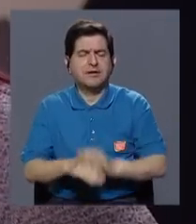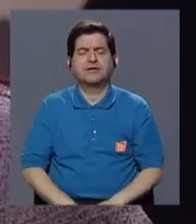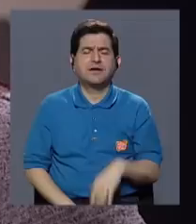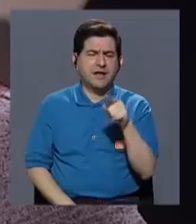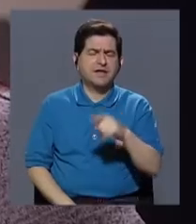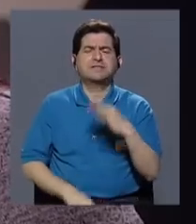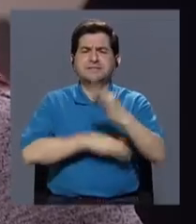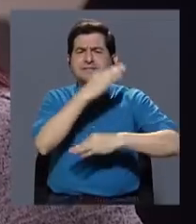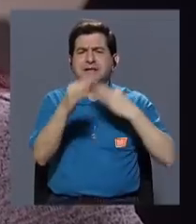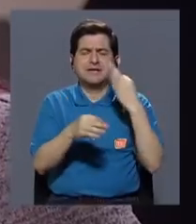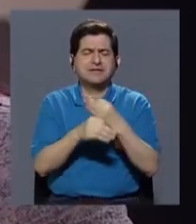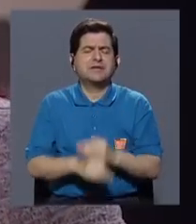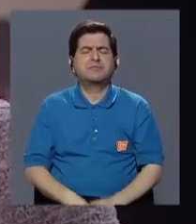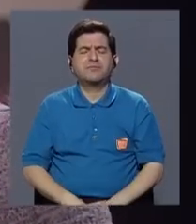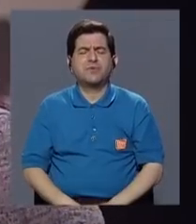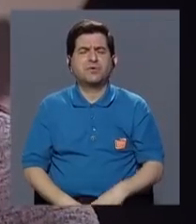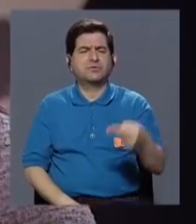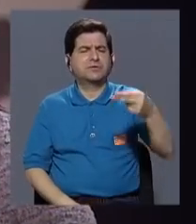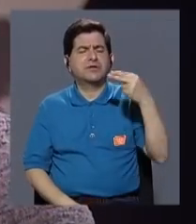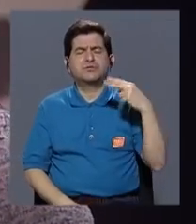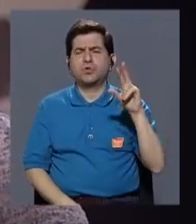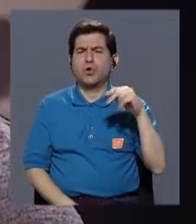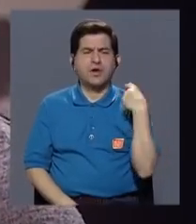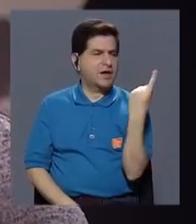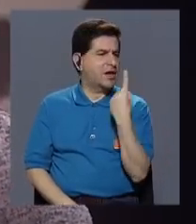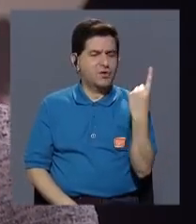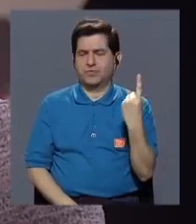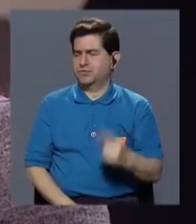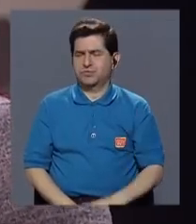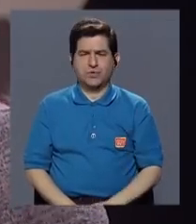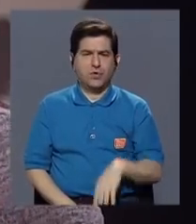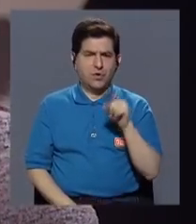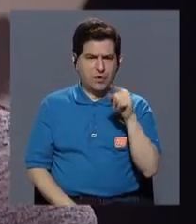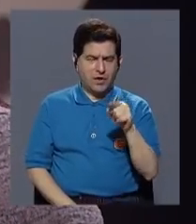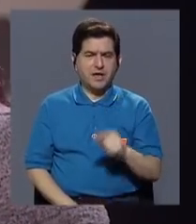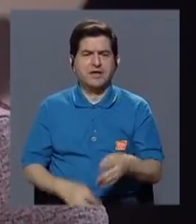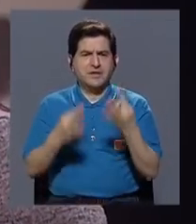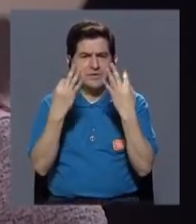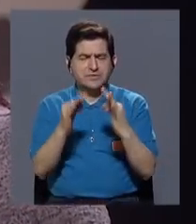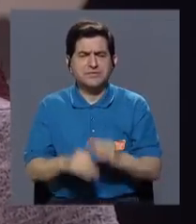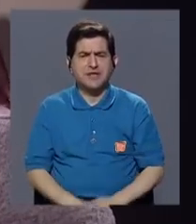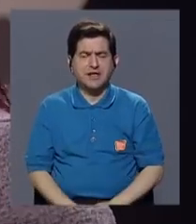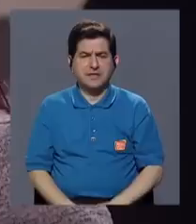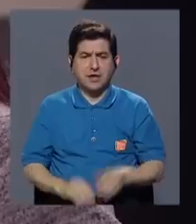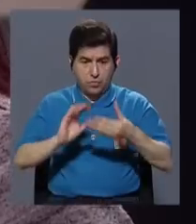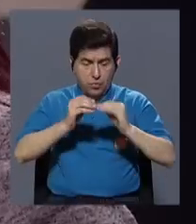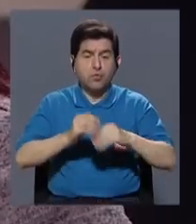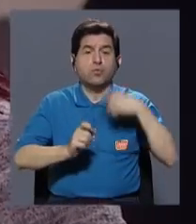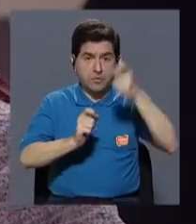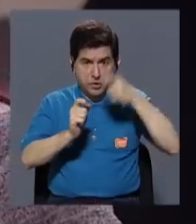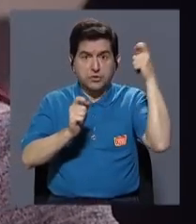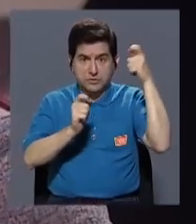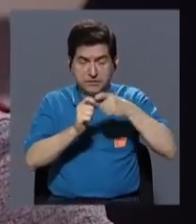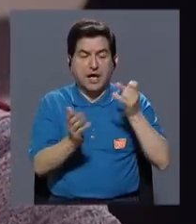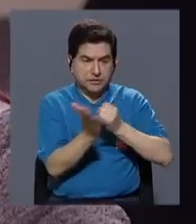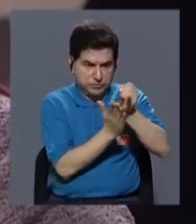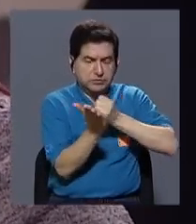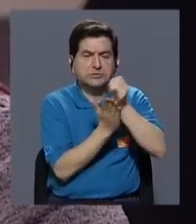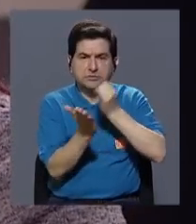relatos que no sean sólo historias que no sean sólo cuentos sino que te lo soft andén con datos duros con